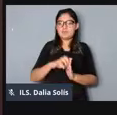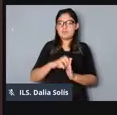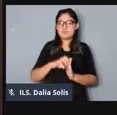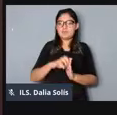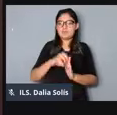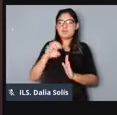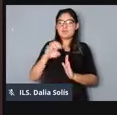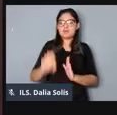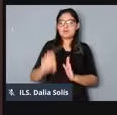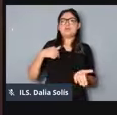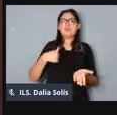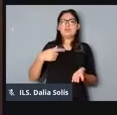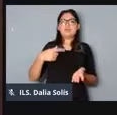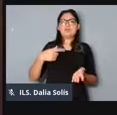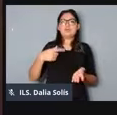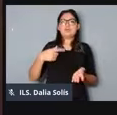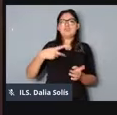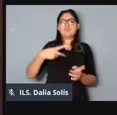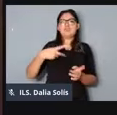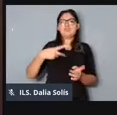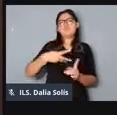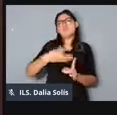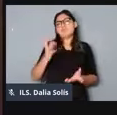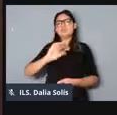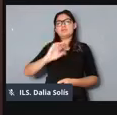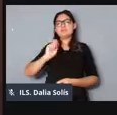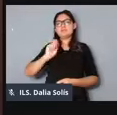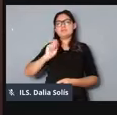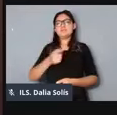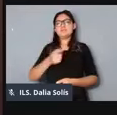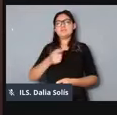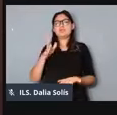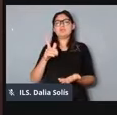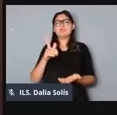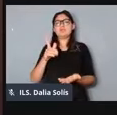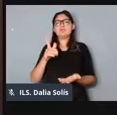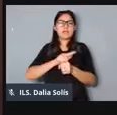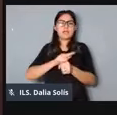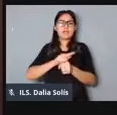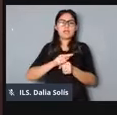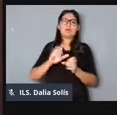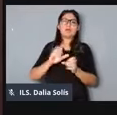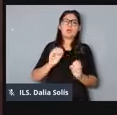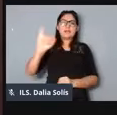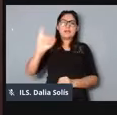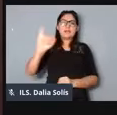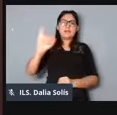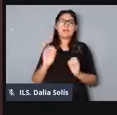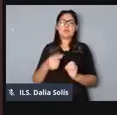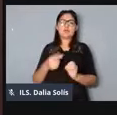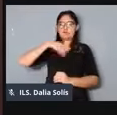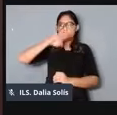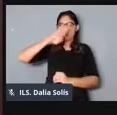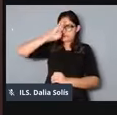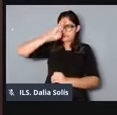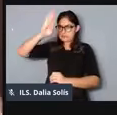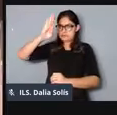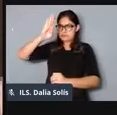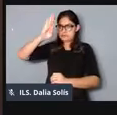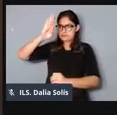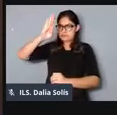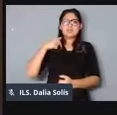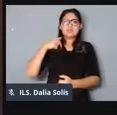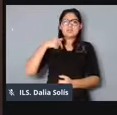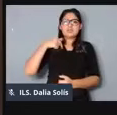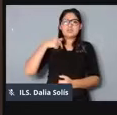heterosexual, me hace sentir esta pena o esta angustia o esta vergüenza por alguna